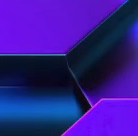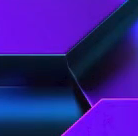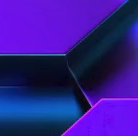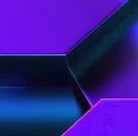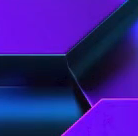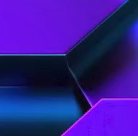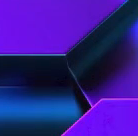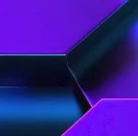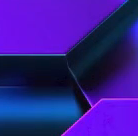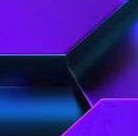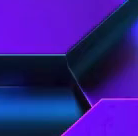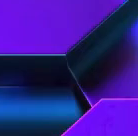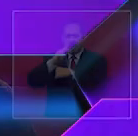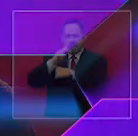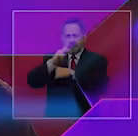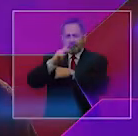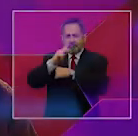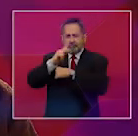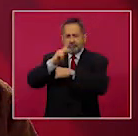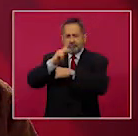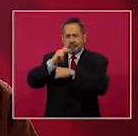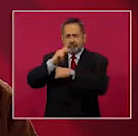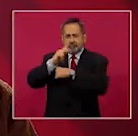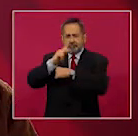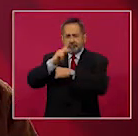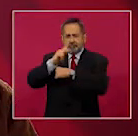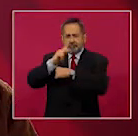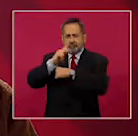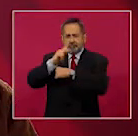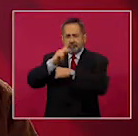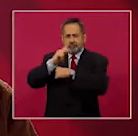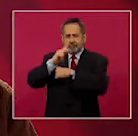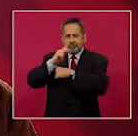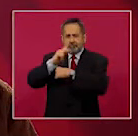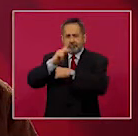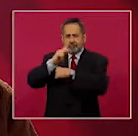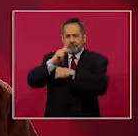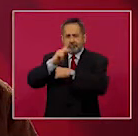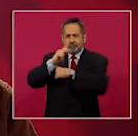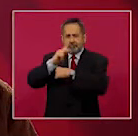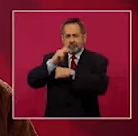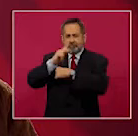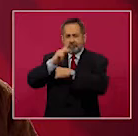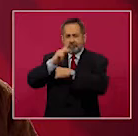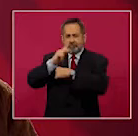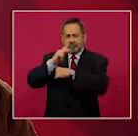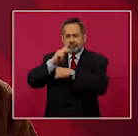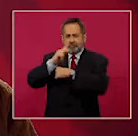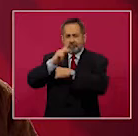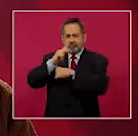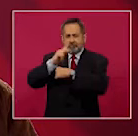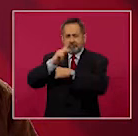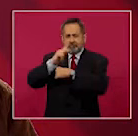como el resto del país bueno pues una buena noticia que disfrutarán los jóvenes los niños los padres